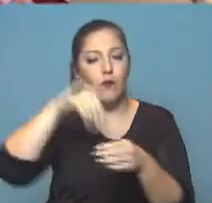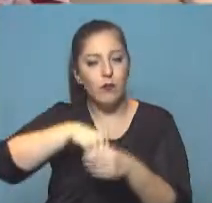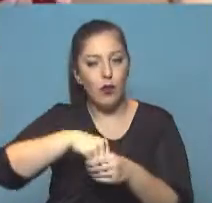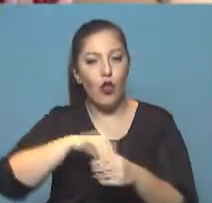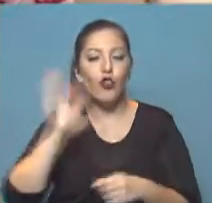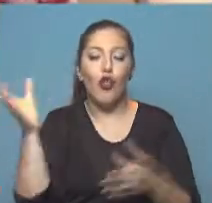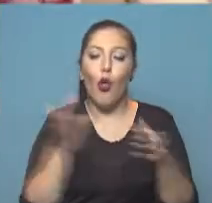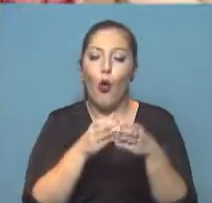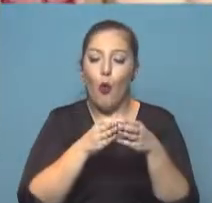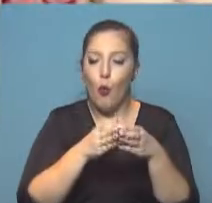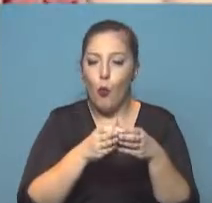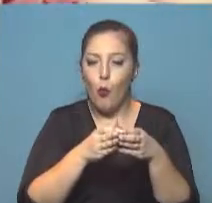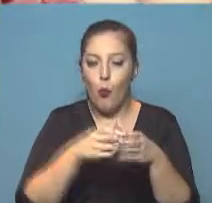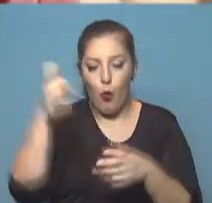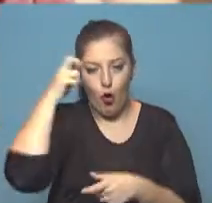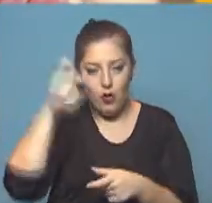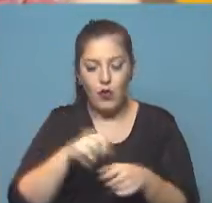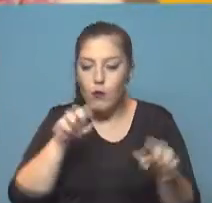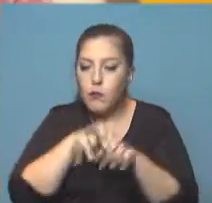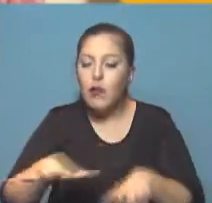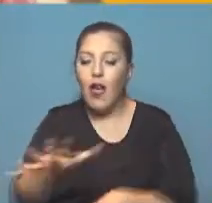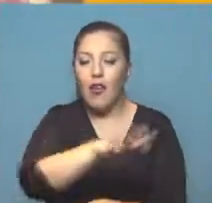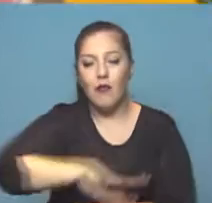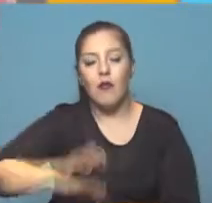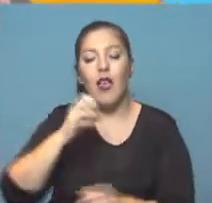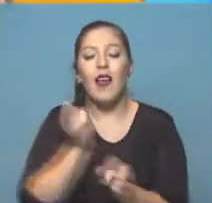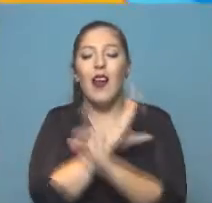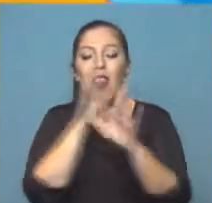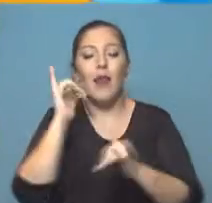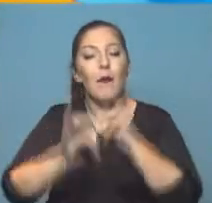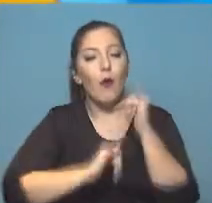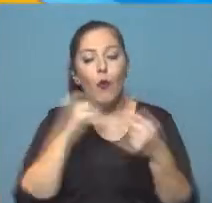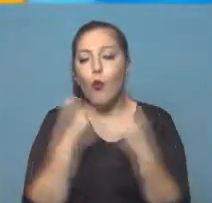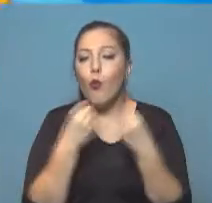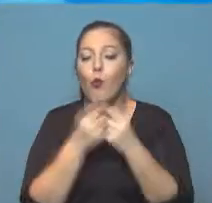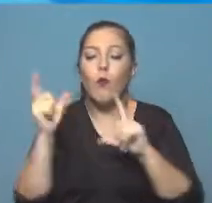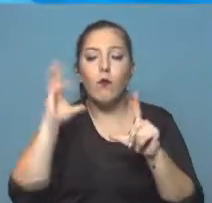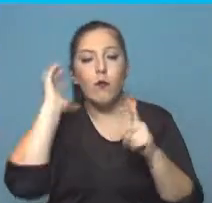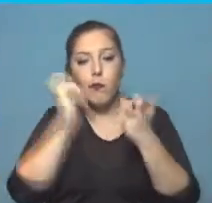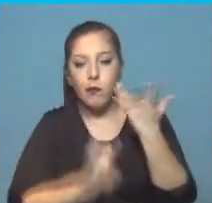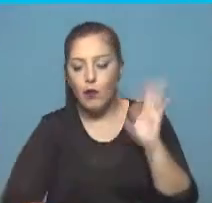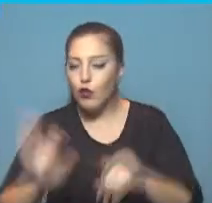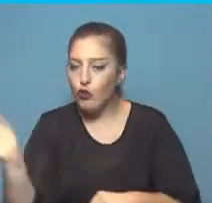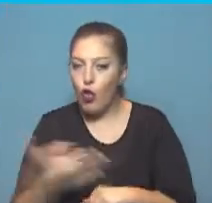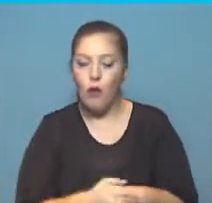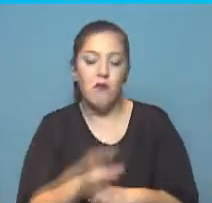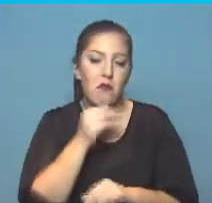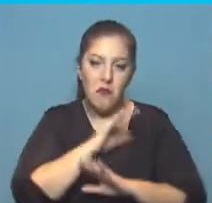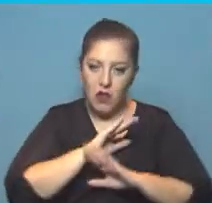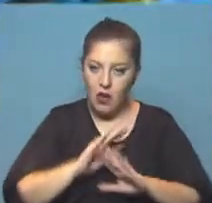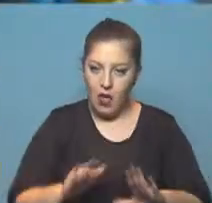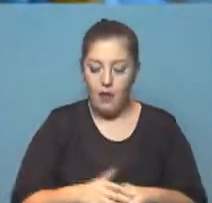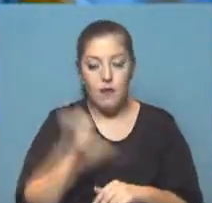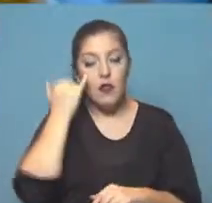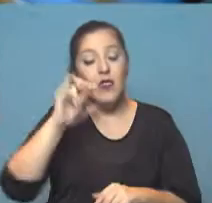todo el gabinete, dispersión territorial, claridad explicativa, muchos medios de comunicación. Nada de eso se hizo. Y